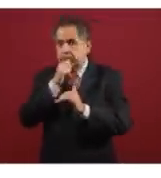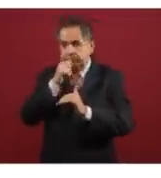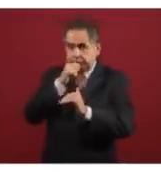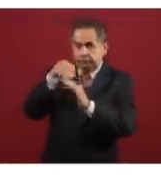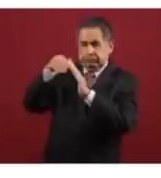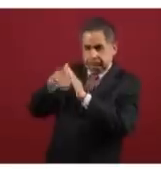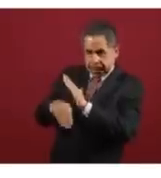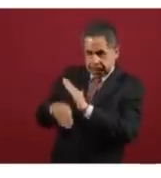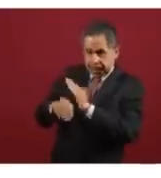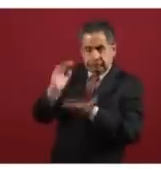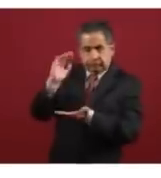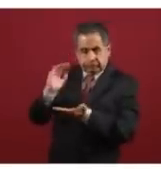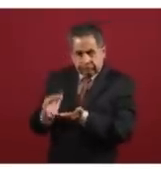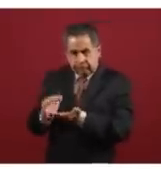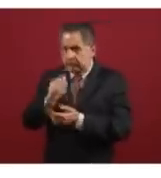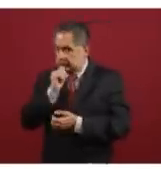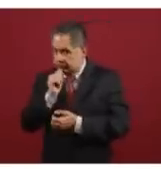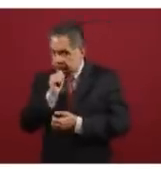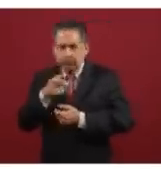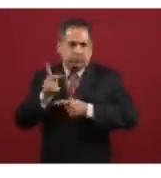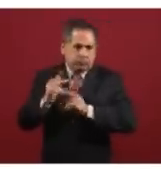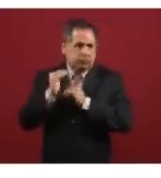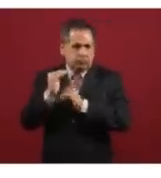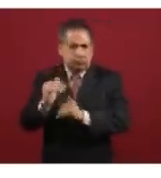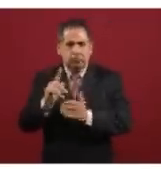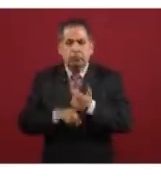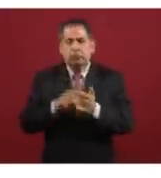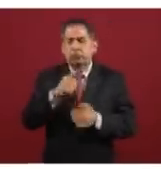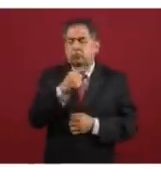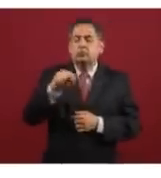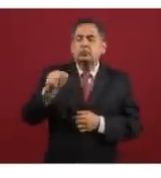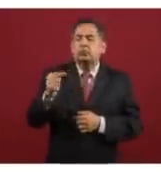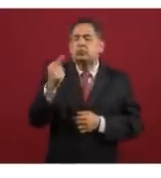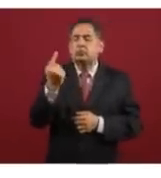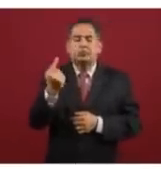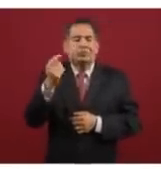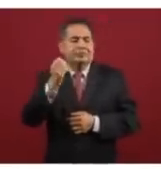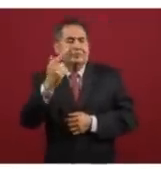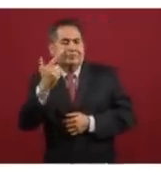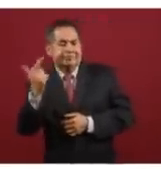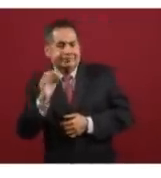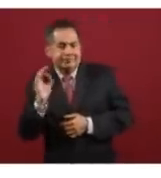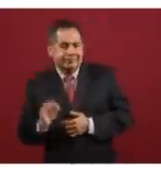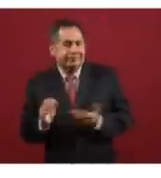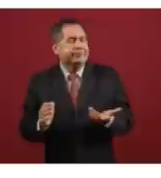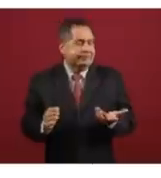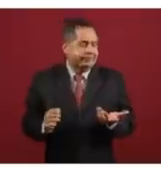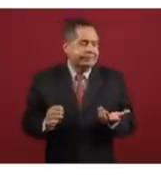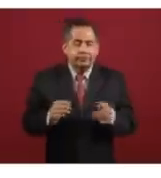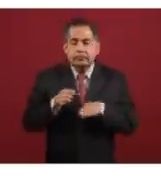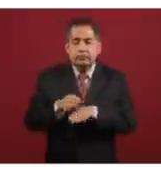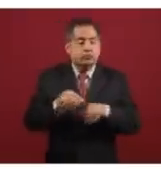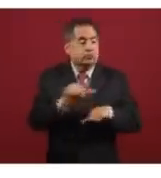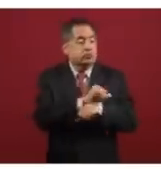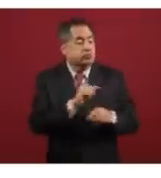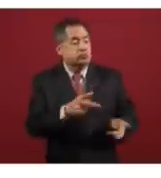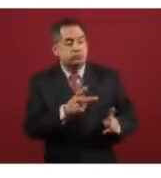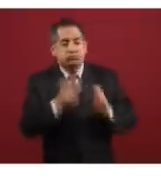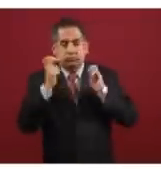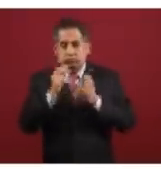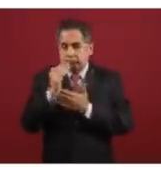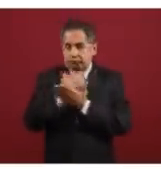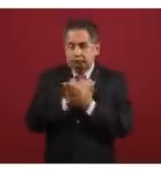de crecimiento. Y aquí tenemos menos 1.7% en la comisión de robo de